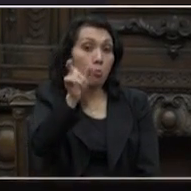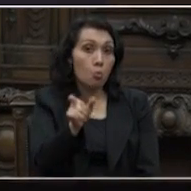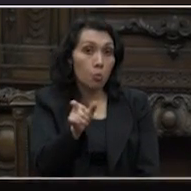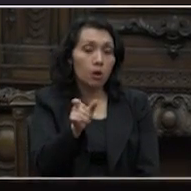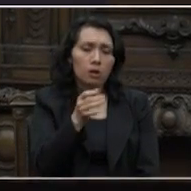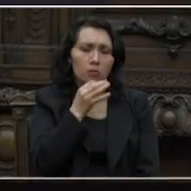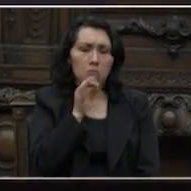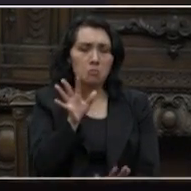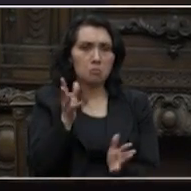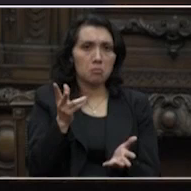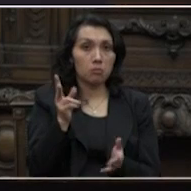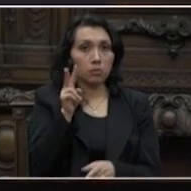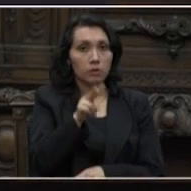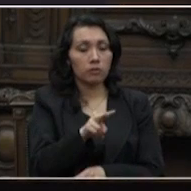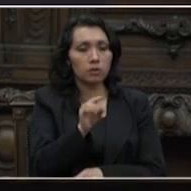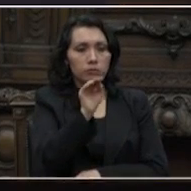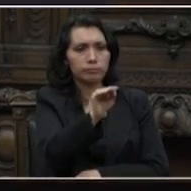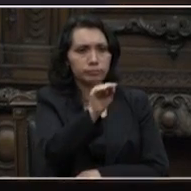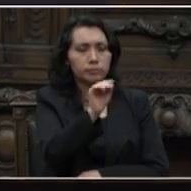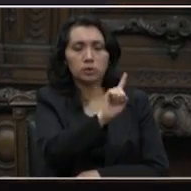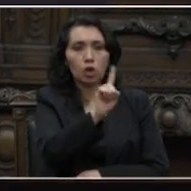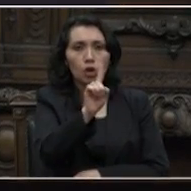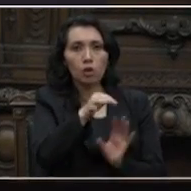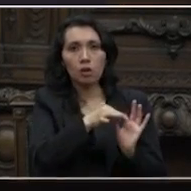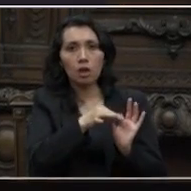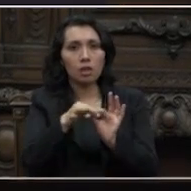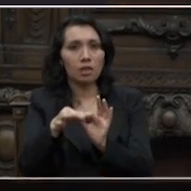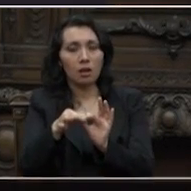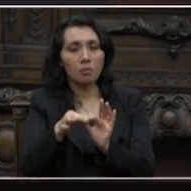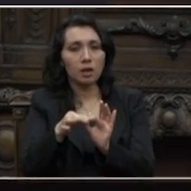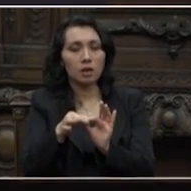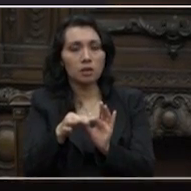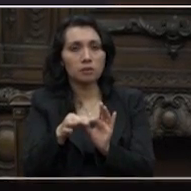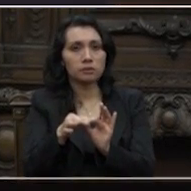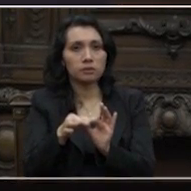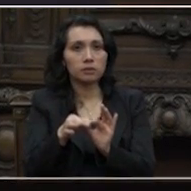llama la atención para no hacer interpretaciones